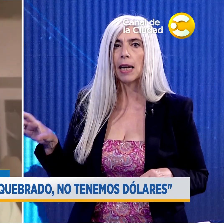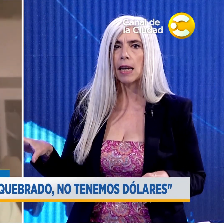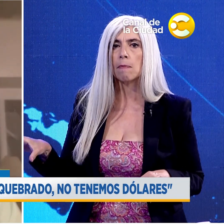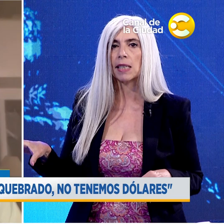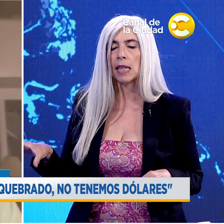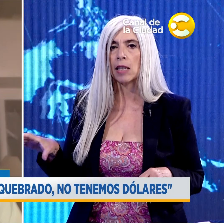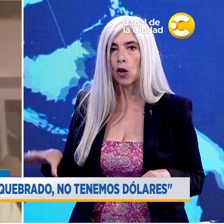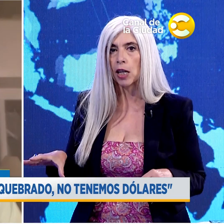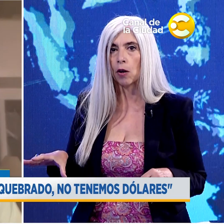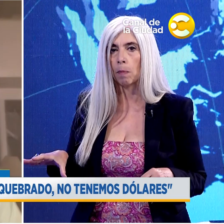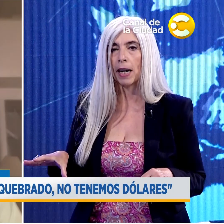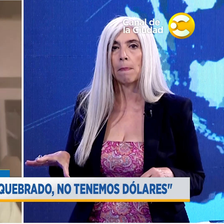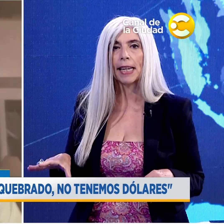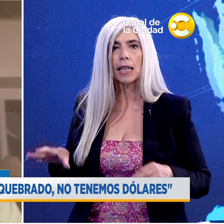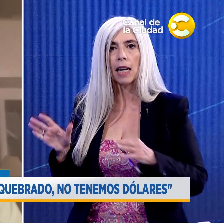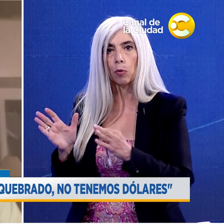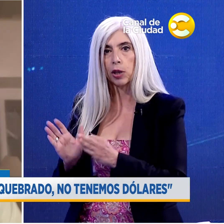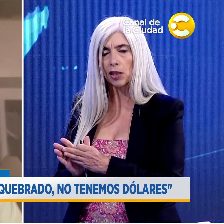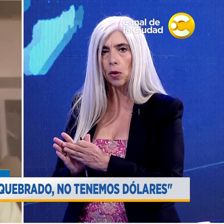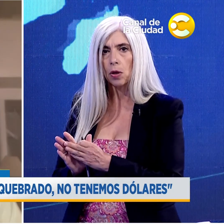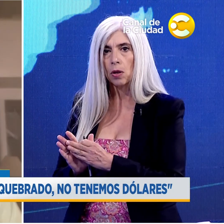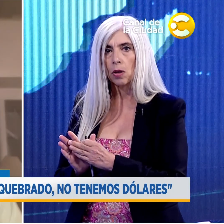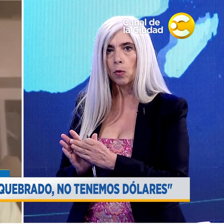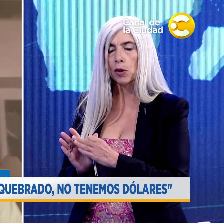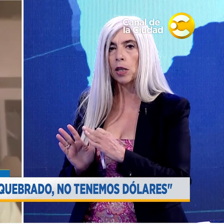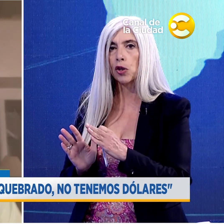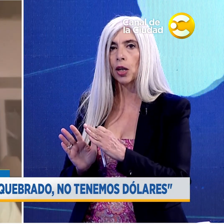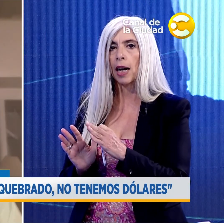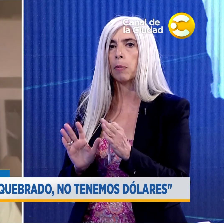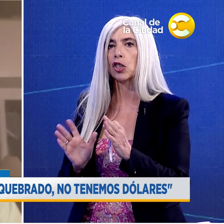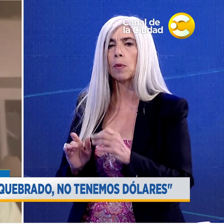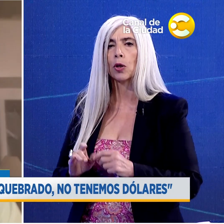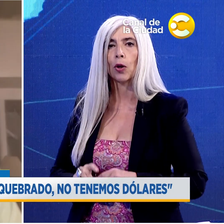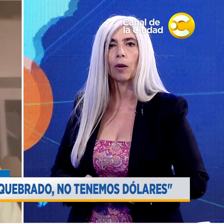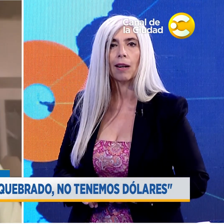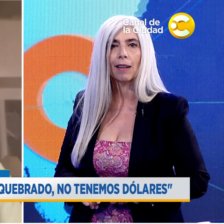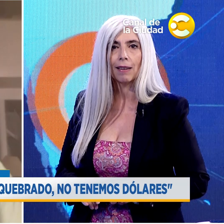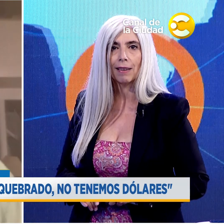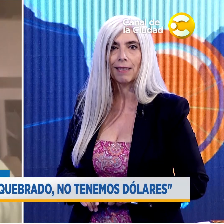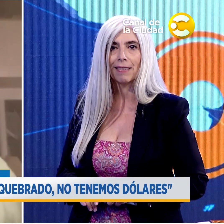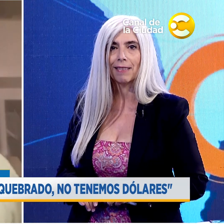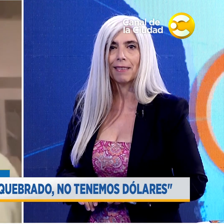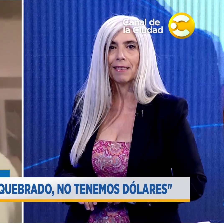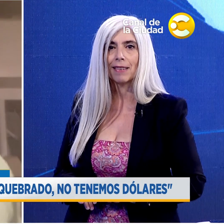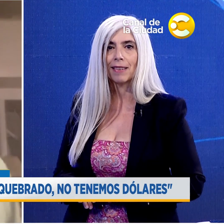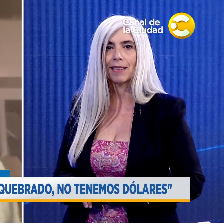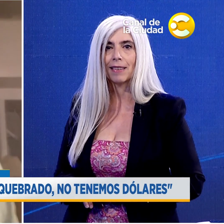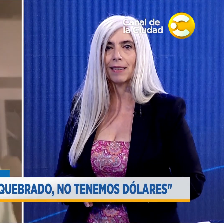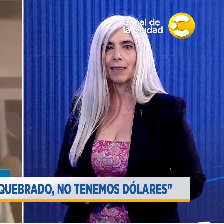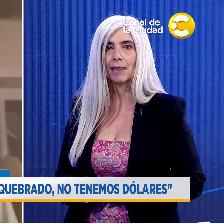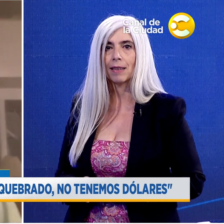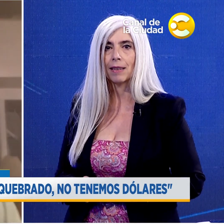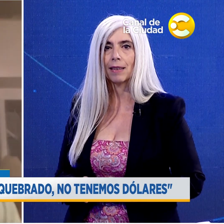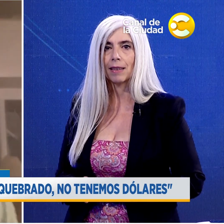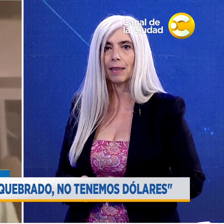que Milei, el presidente, nos dijo para aplicar el ajustazo o es un hecho real, por sí o por no? A ver, yo creo que